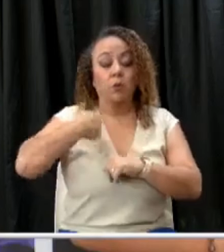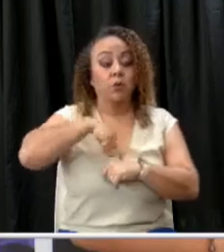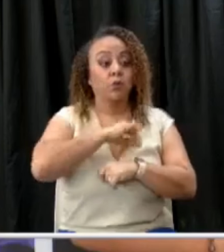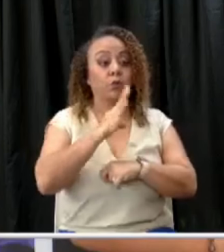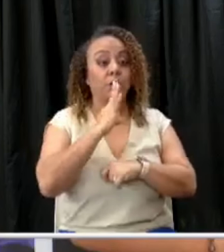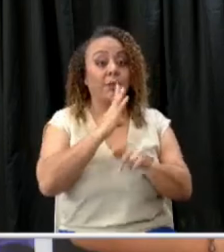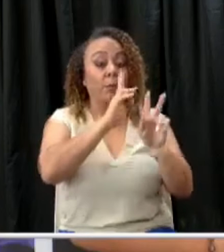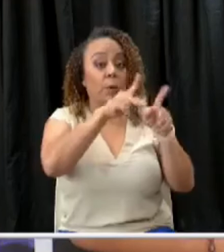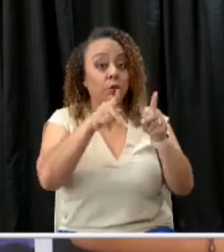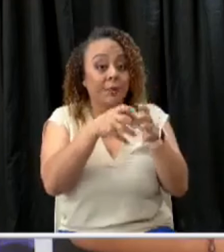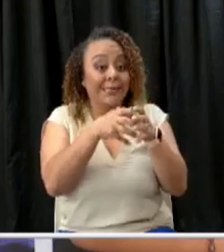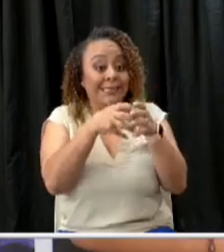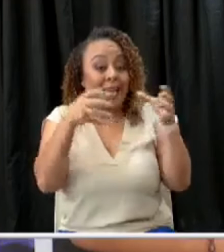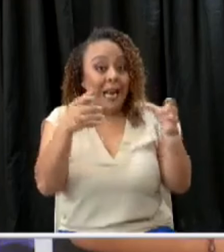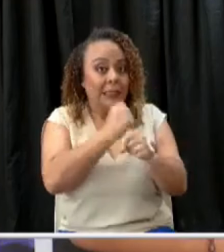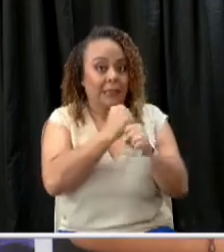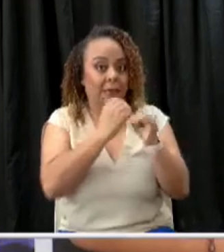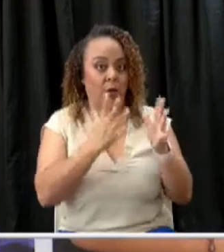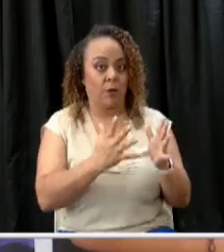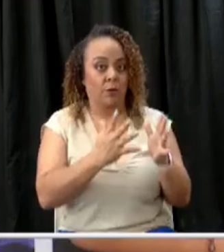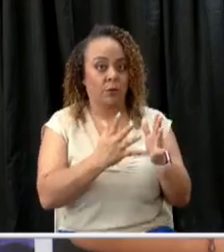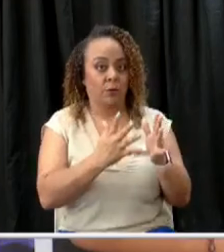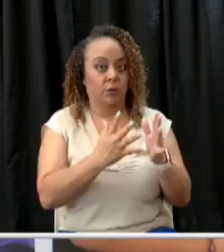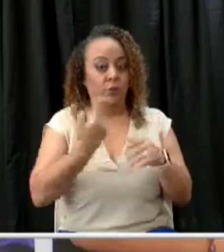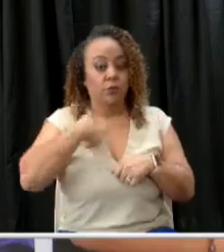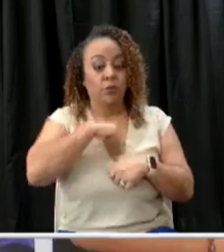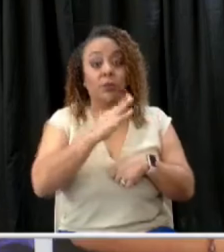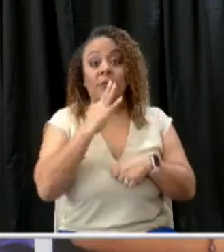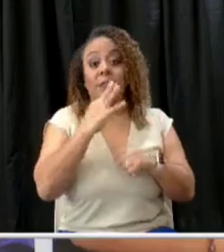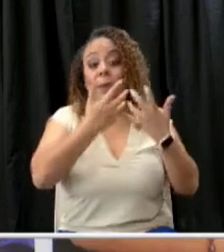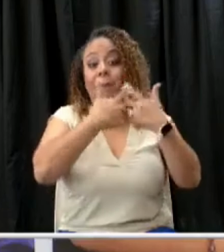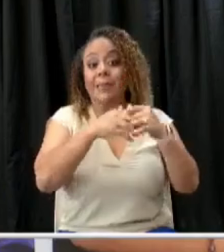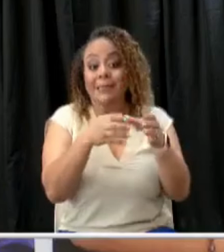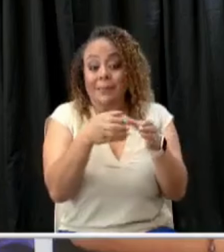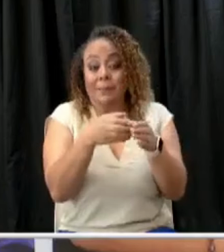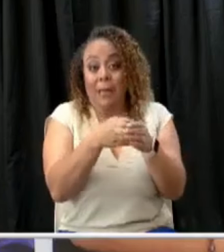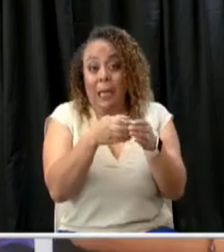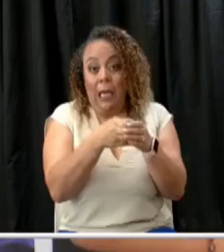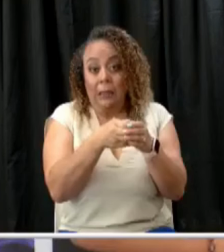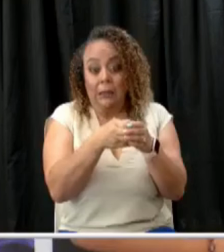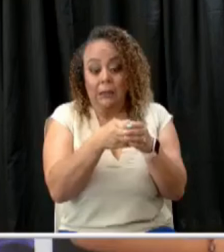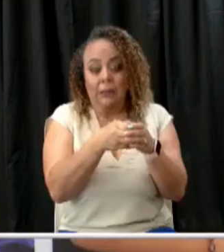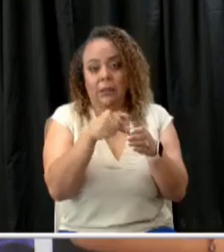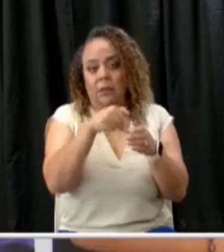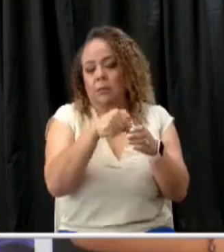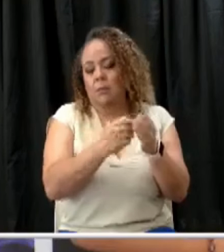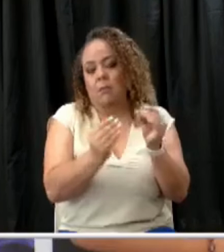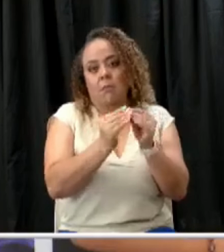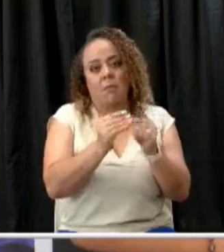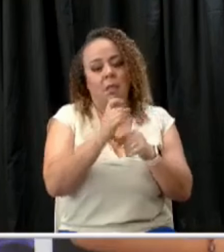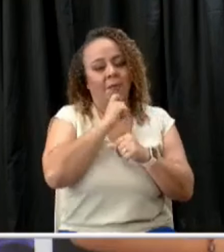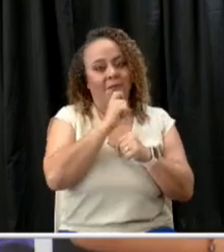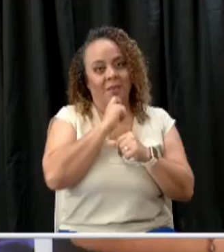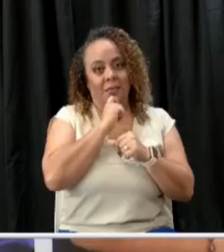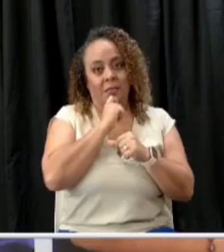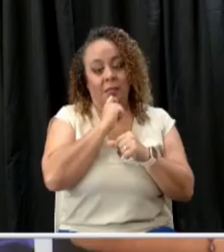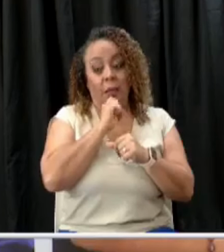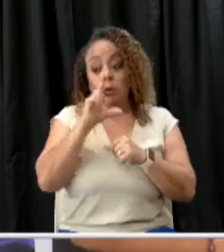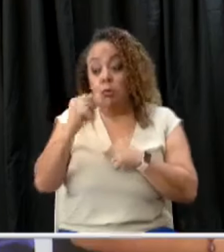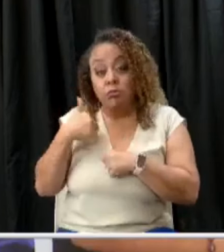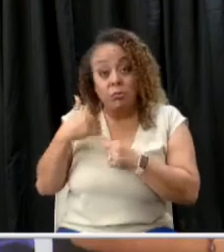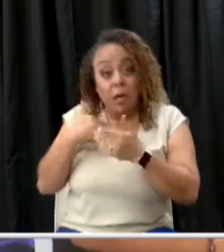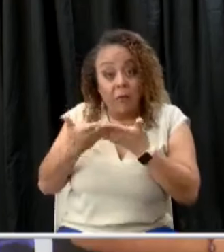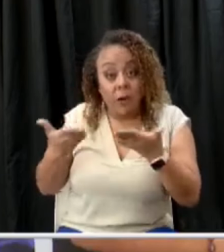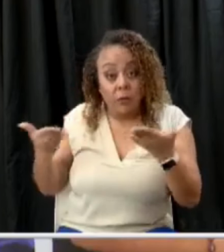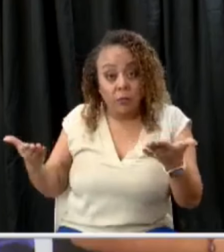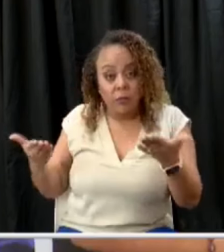de poblaciones grandes de trabajadores. Cuando hablamos de empresas pequeñas, evidentemente es más difícil si no se cuenta con el